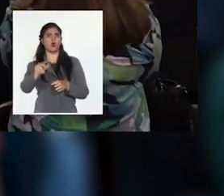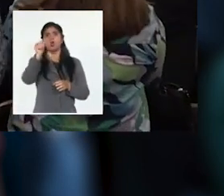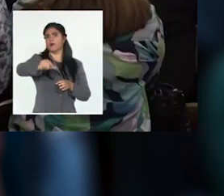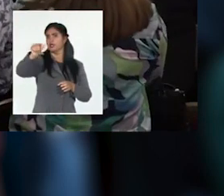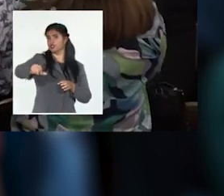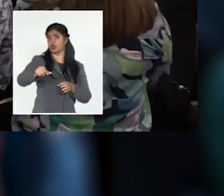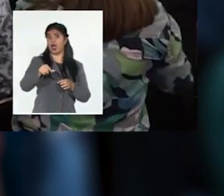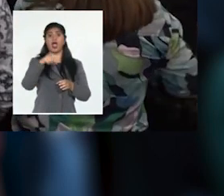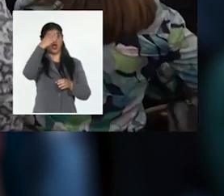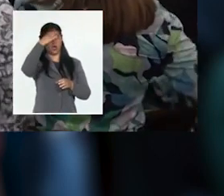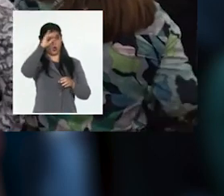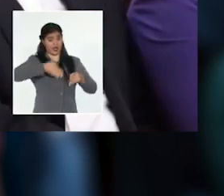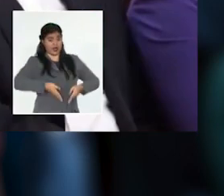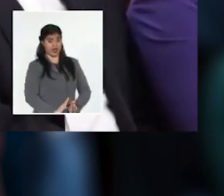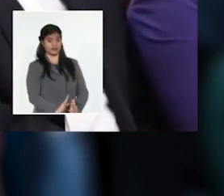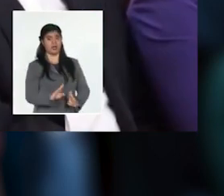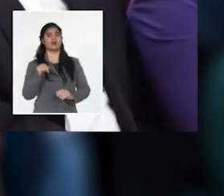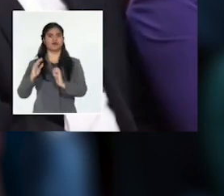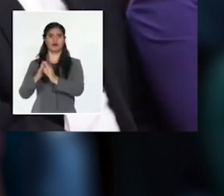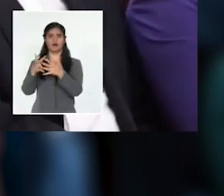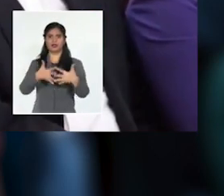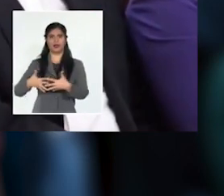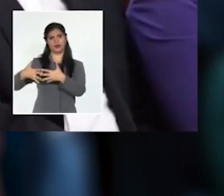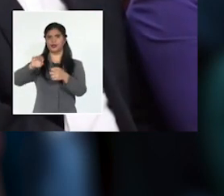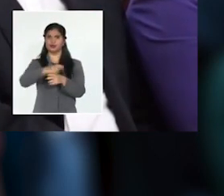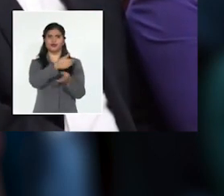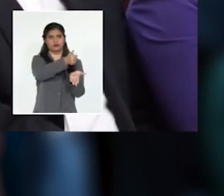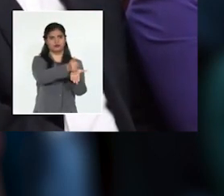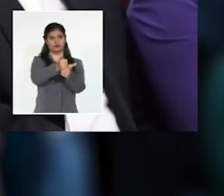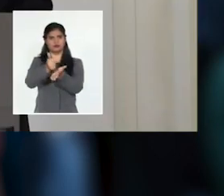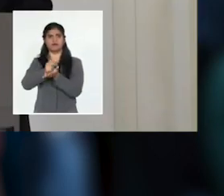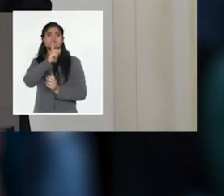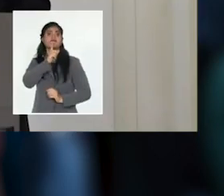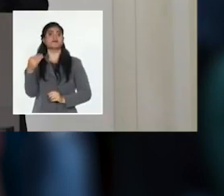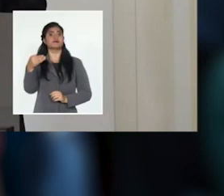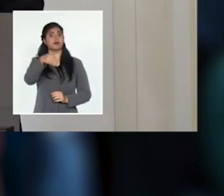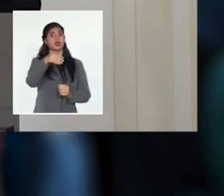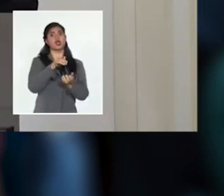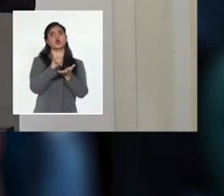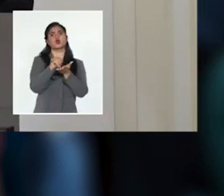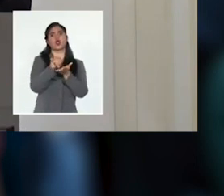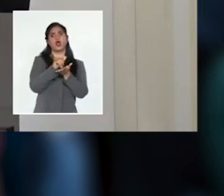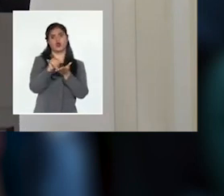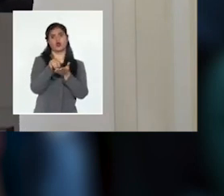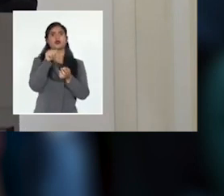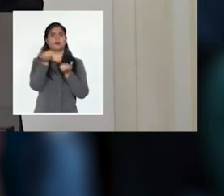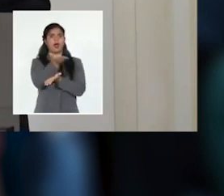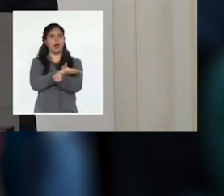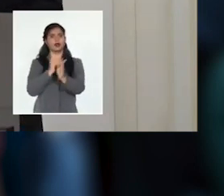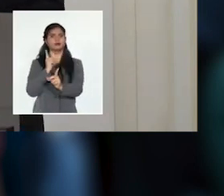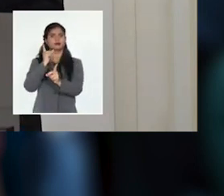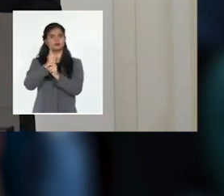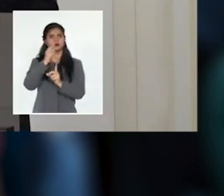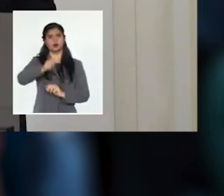emigrados cubanos en Estados Unidos. Desde diferentes ciudades llegaron este viernes a Nueva York para encontrarse con el dignatario, quien al hablarles